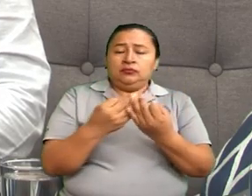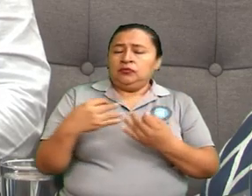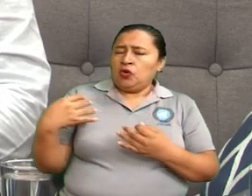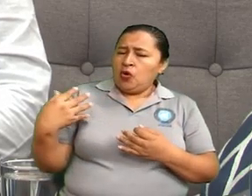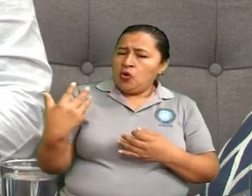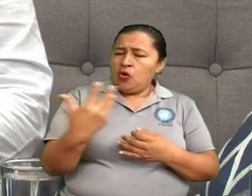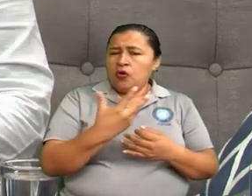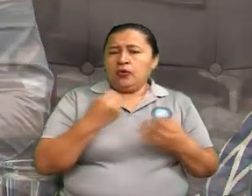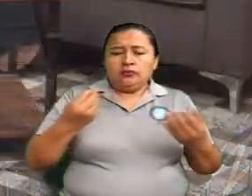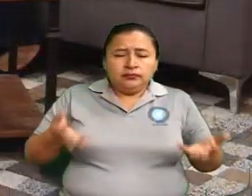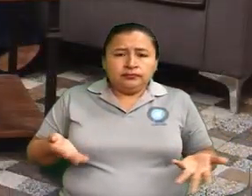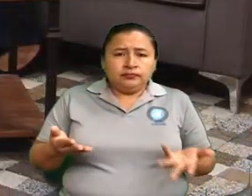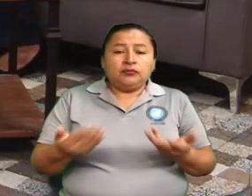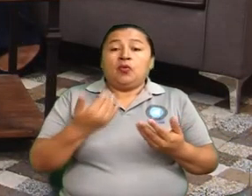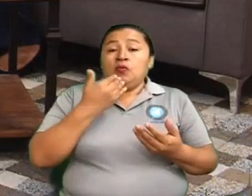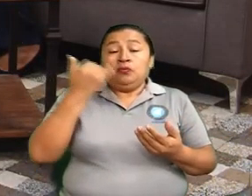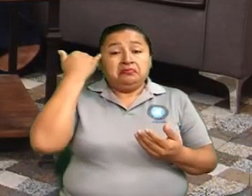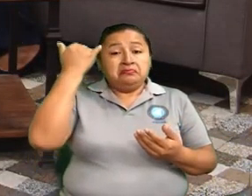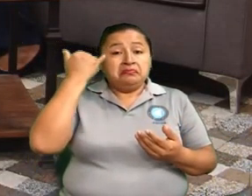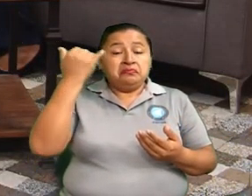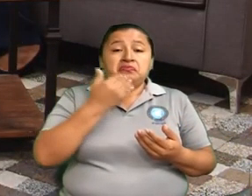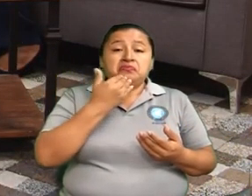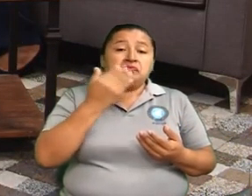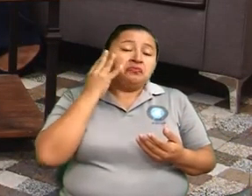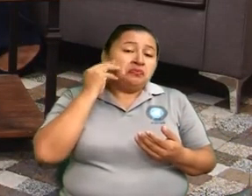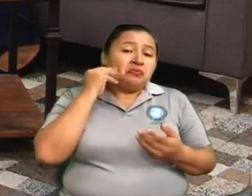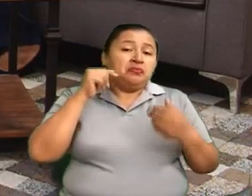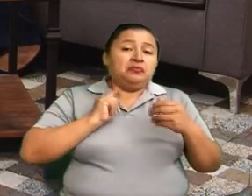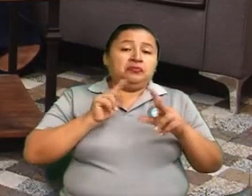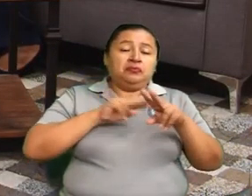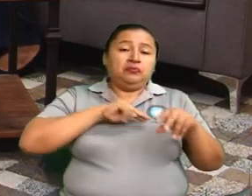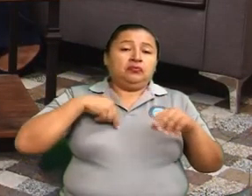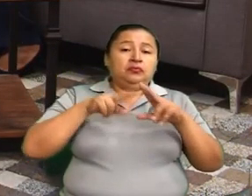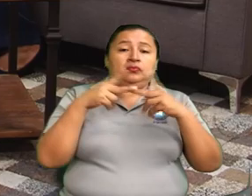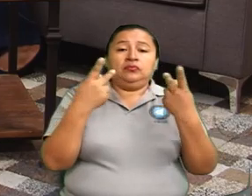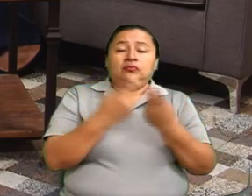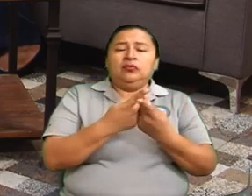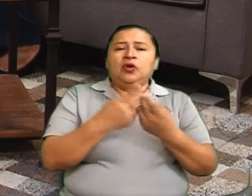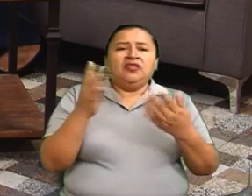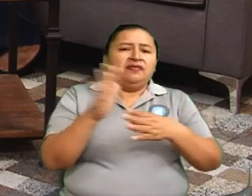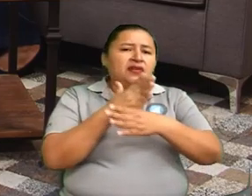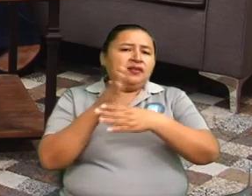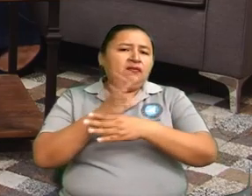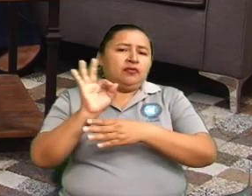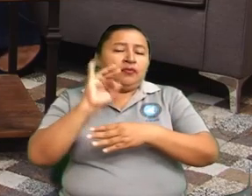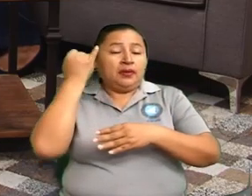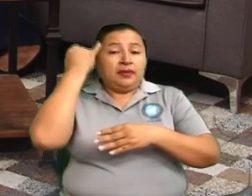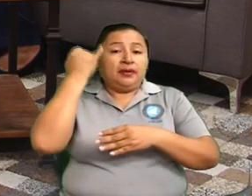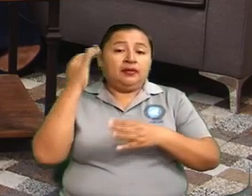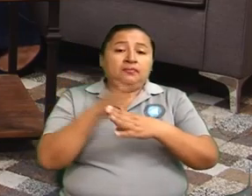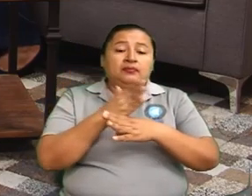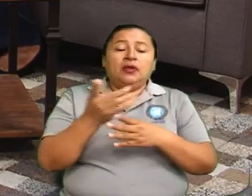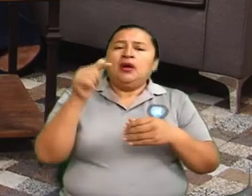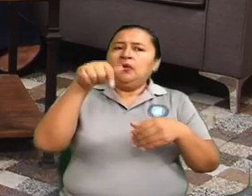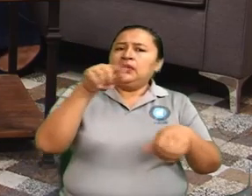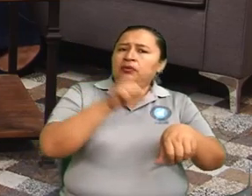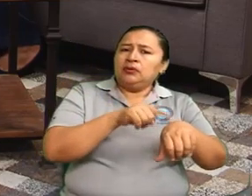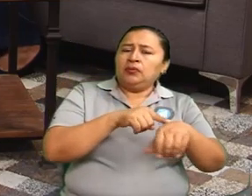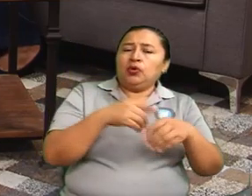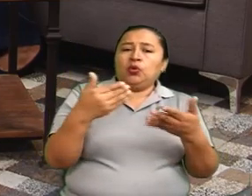todo lo talentoso que es nuestro pueblo en todas las formas de emprendimiento, incursionando en estos tiempos en los